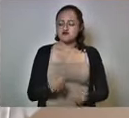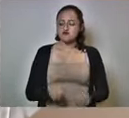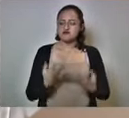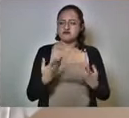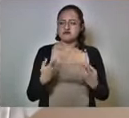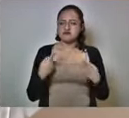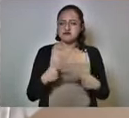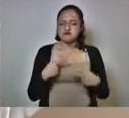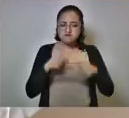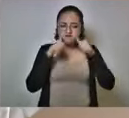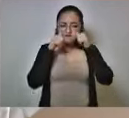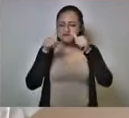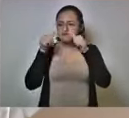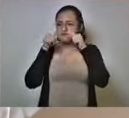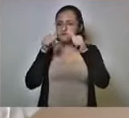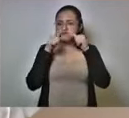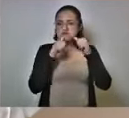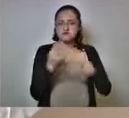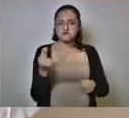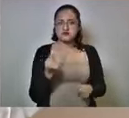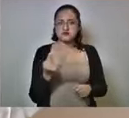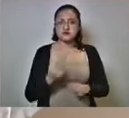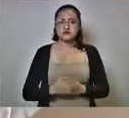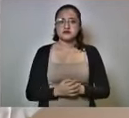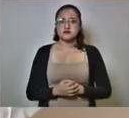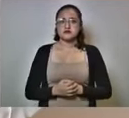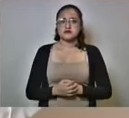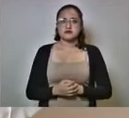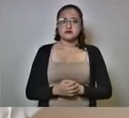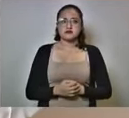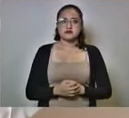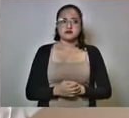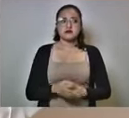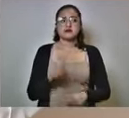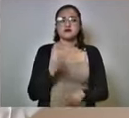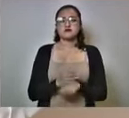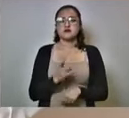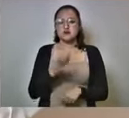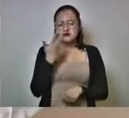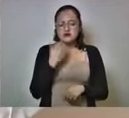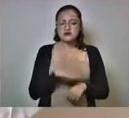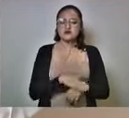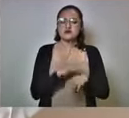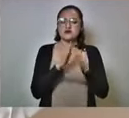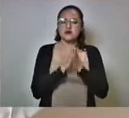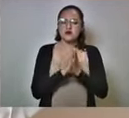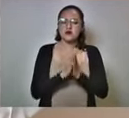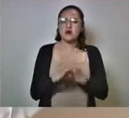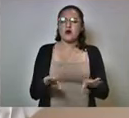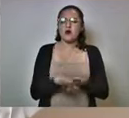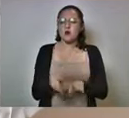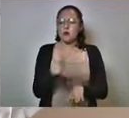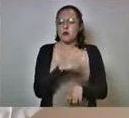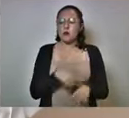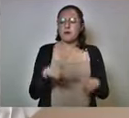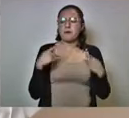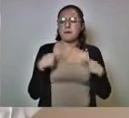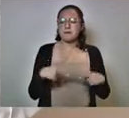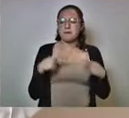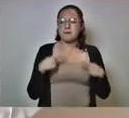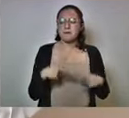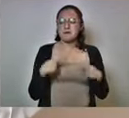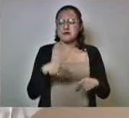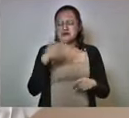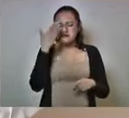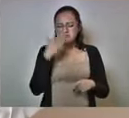poder atender a todas las personas. Seamos capaces como sociedad, con